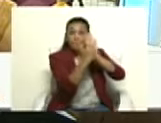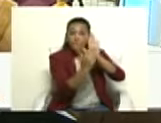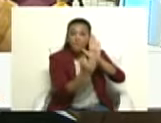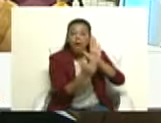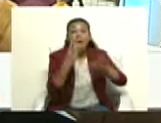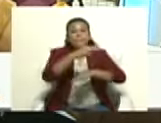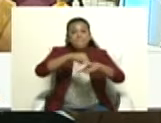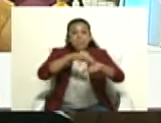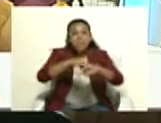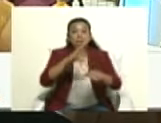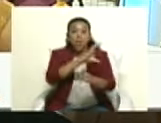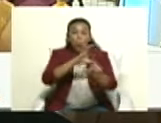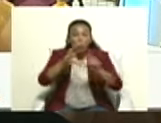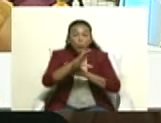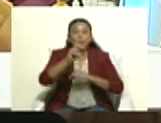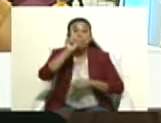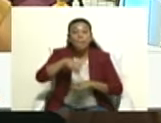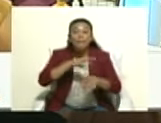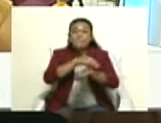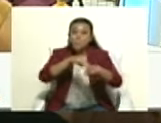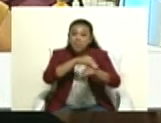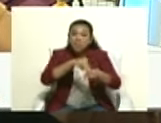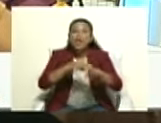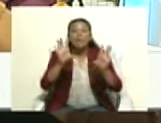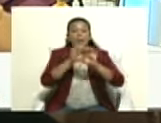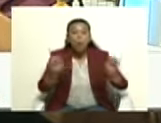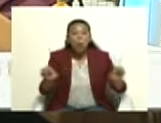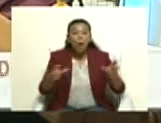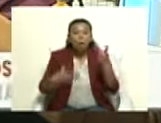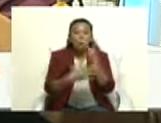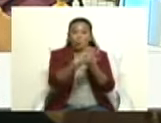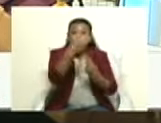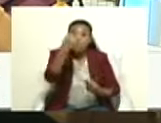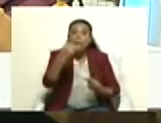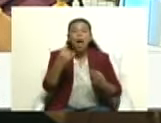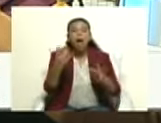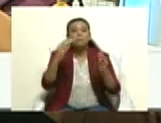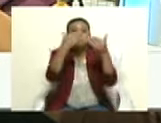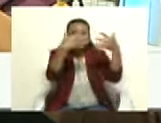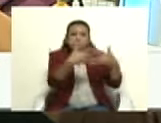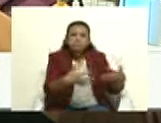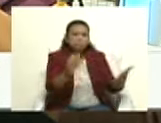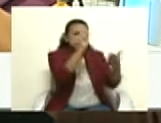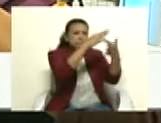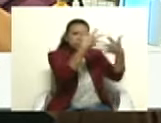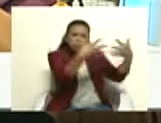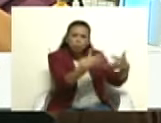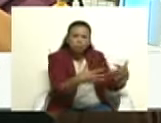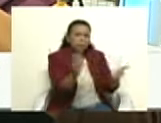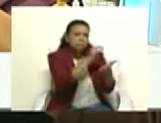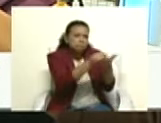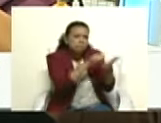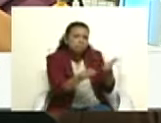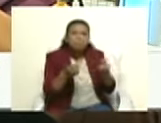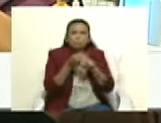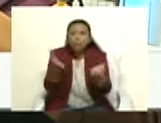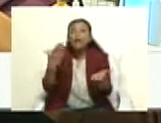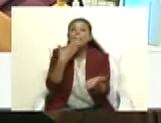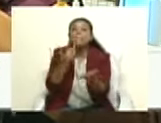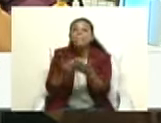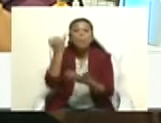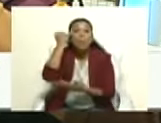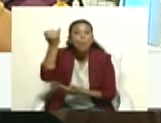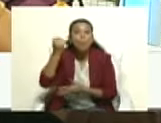del Ministerio de Cultura y por parte del Ministerio de Educación para ir sistematizando, lo decía anteriormente, las